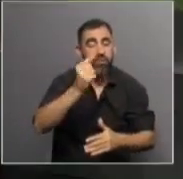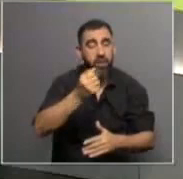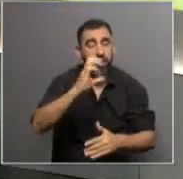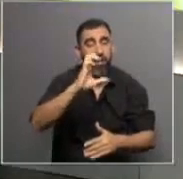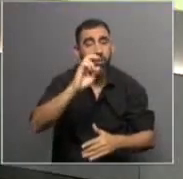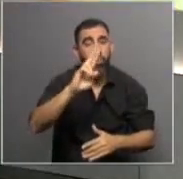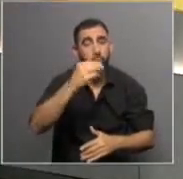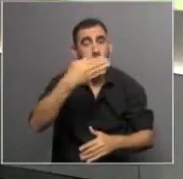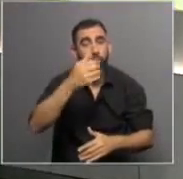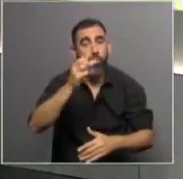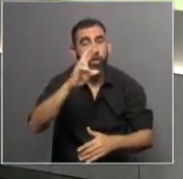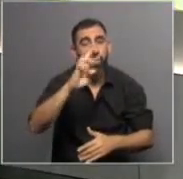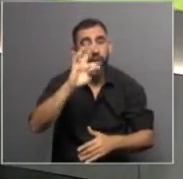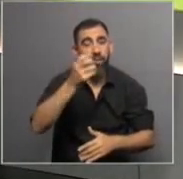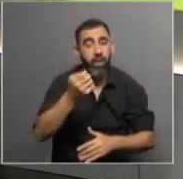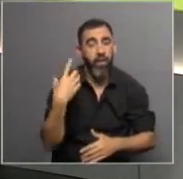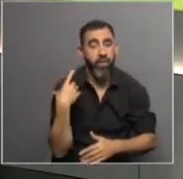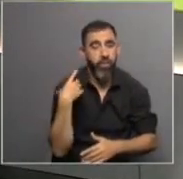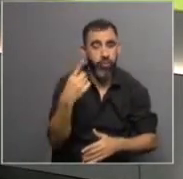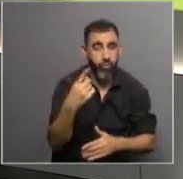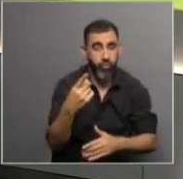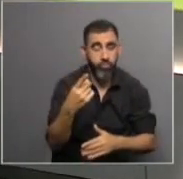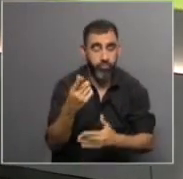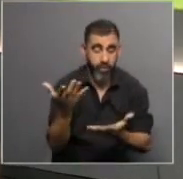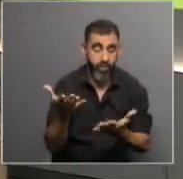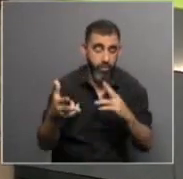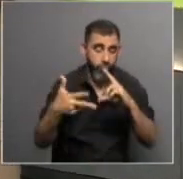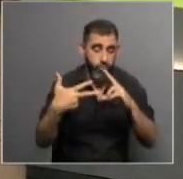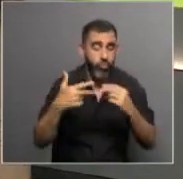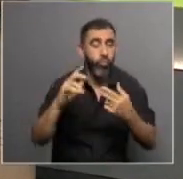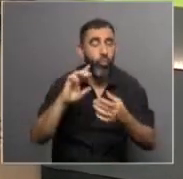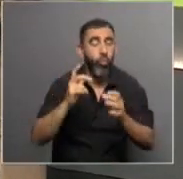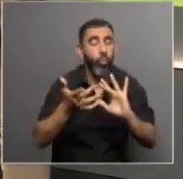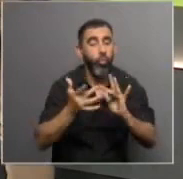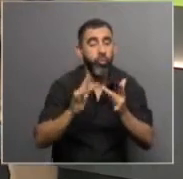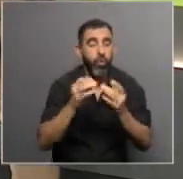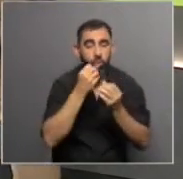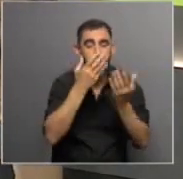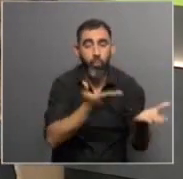a través de Zoom con nosotros. Pablo, bienvenido a Sobre Ciencia, buenas noches.